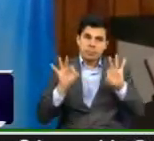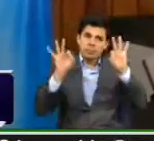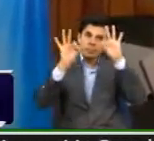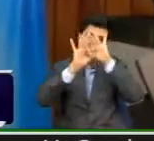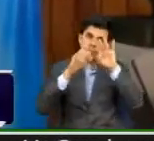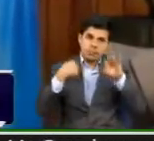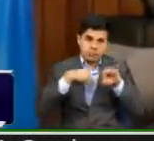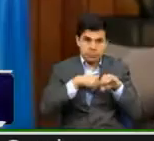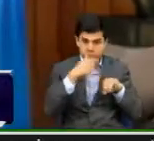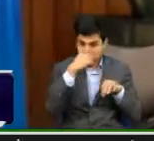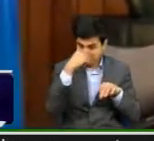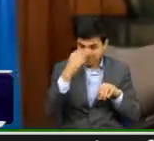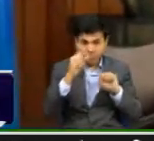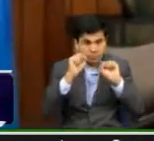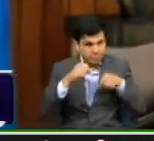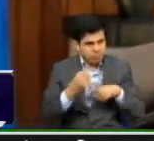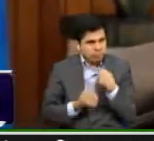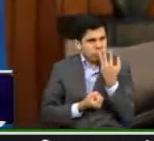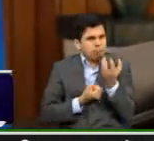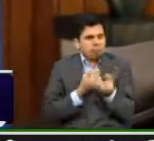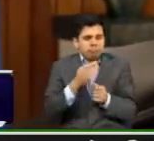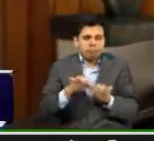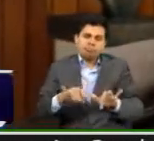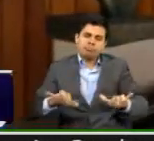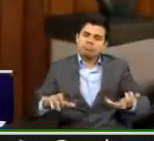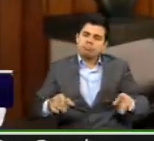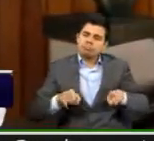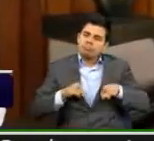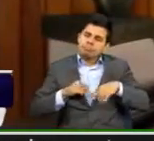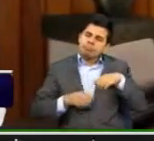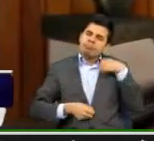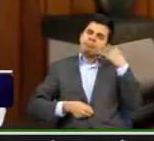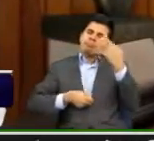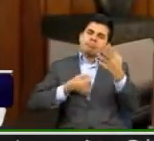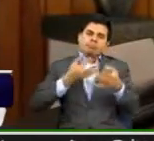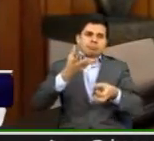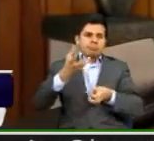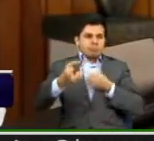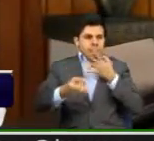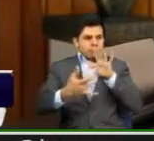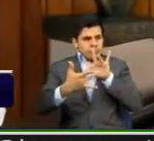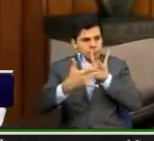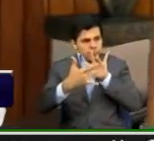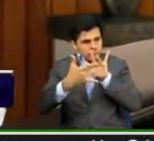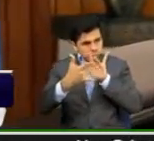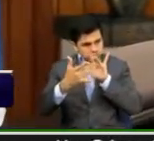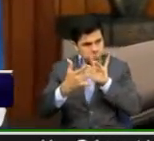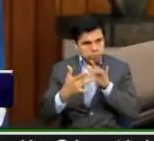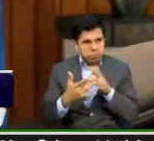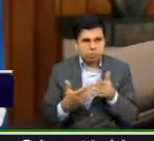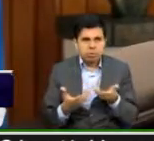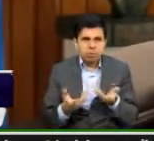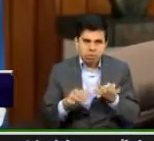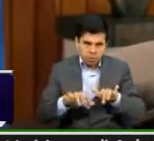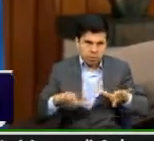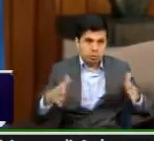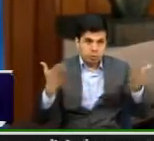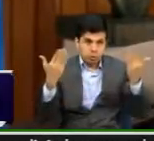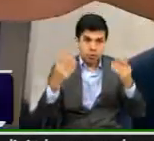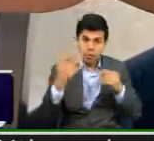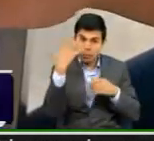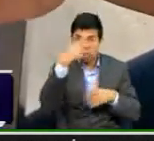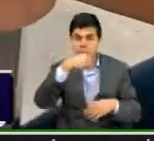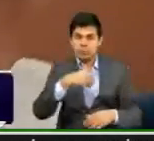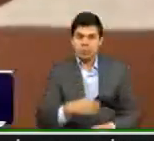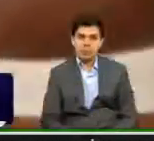nos permite expresarnos y tener algo con que interactuar y con el piano, entonces es muy